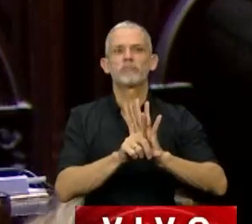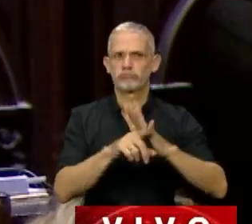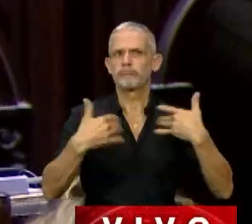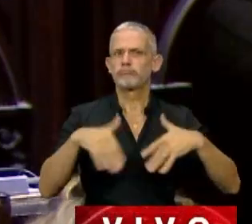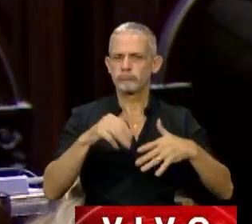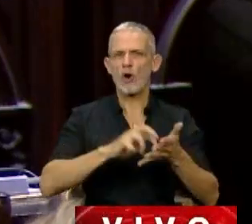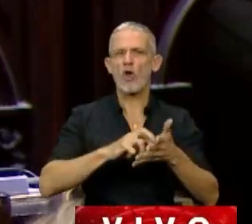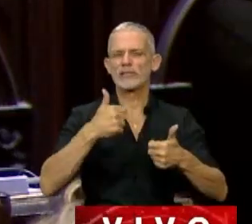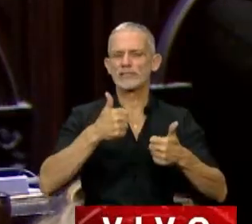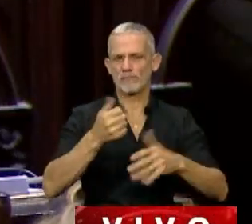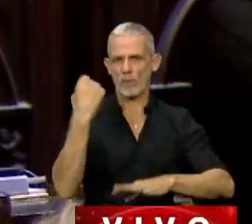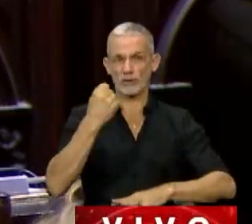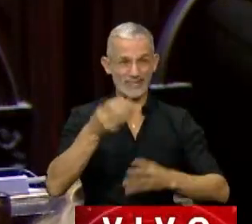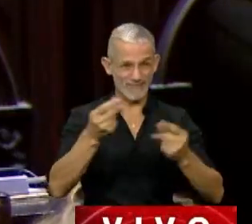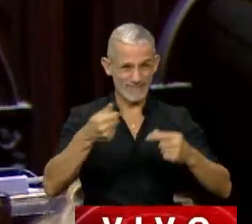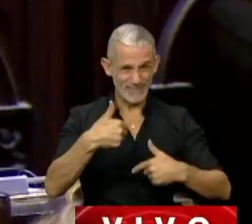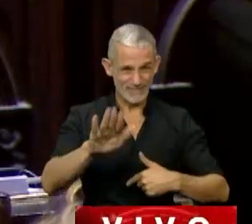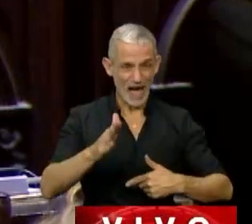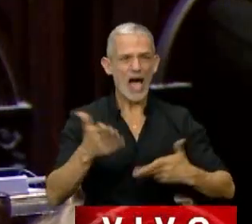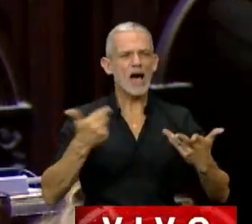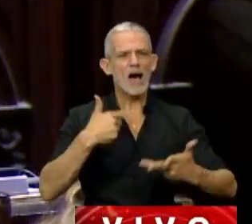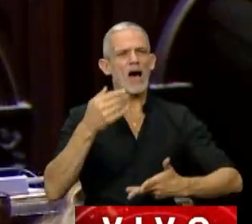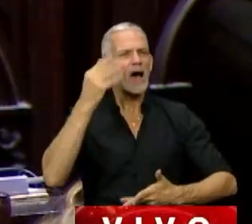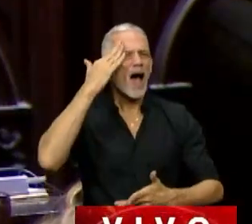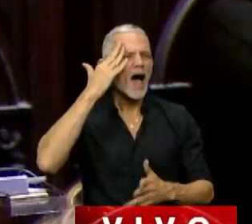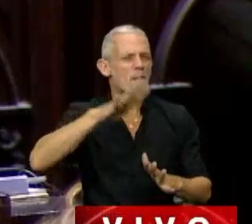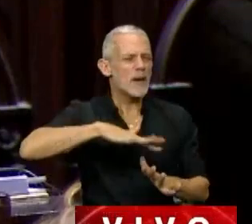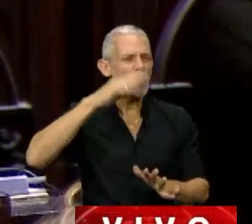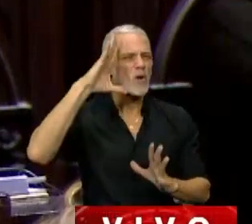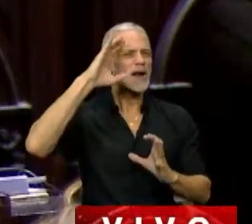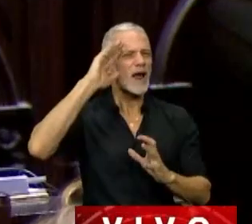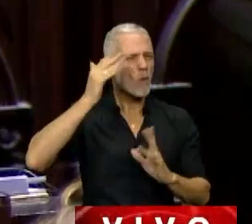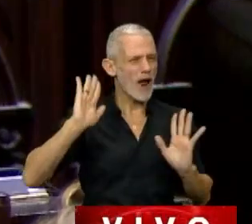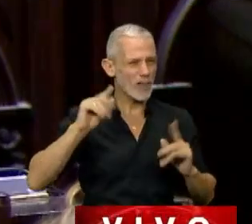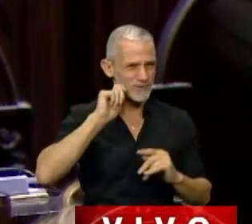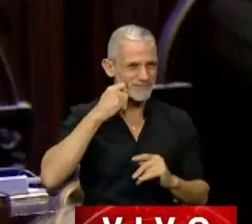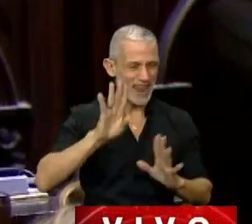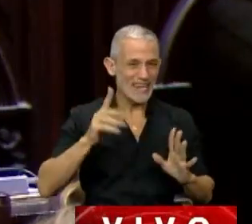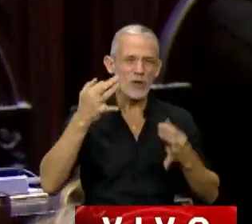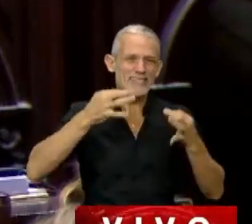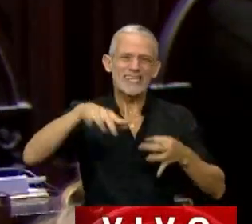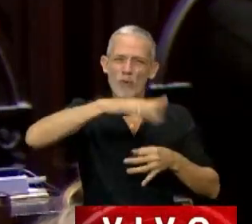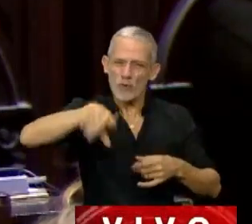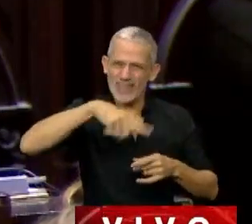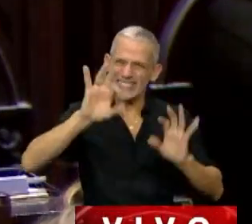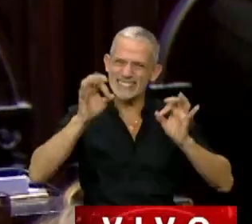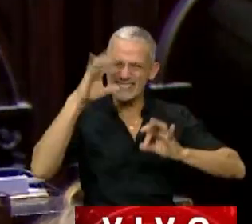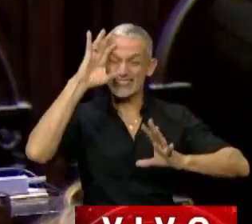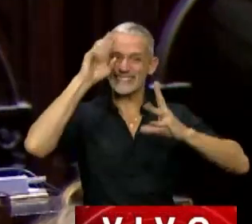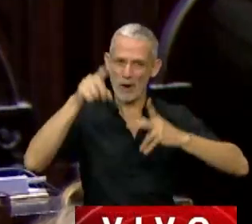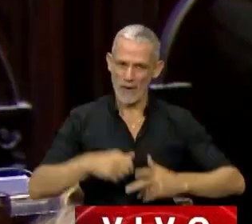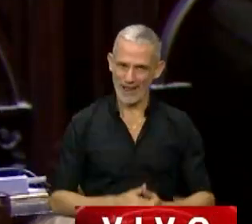una gran noticia. Y para terminar, quiero traer a la memoria un recuerdo, un lindo recuerdo, seguramente para muchos de los que estamos